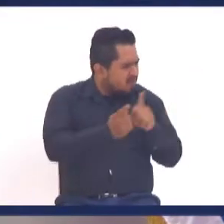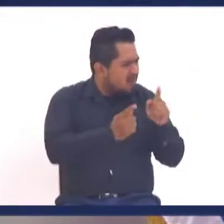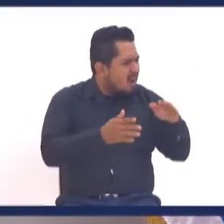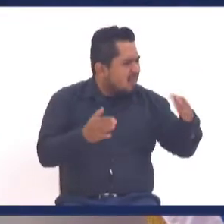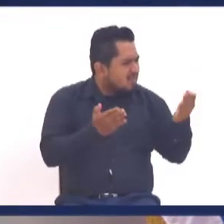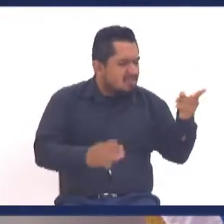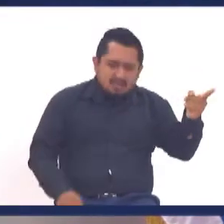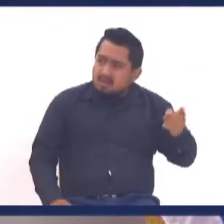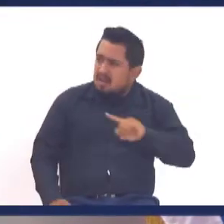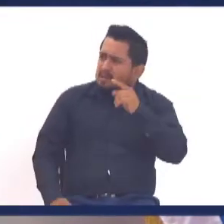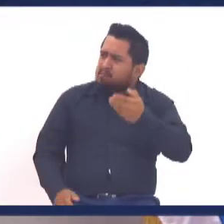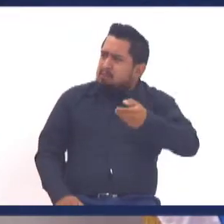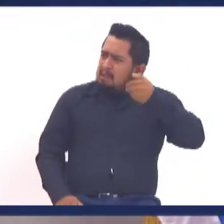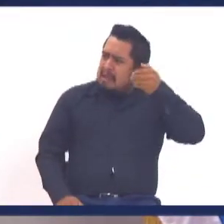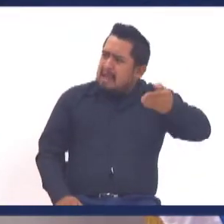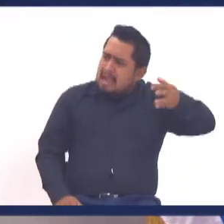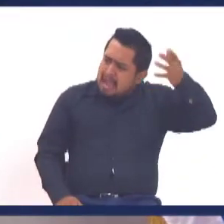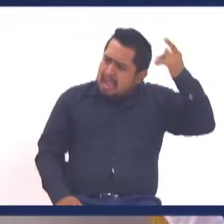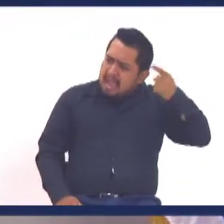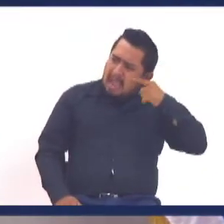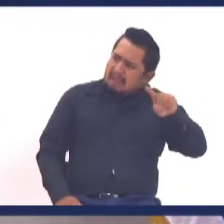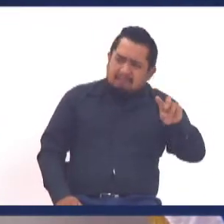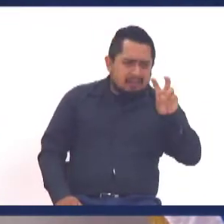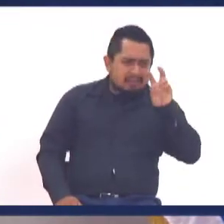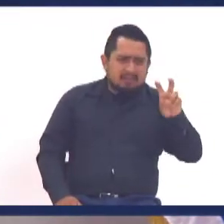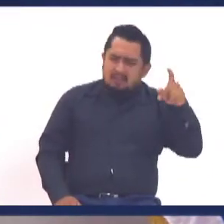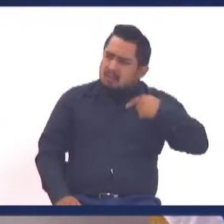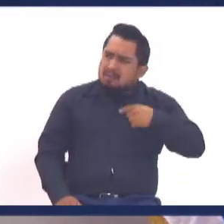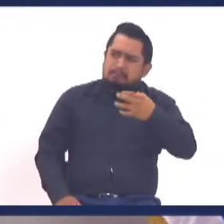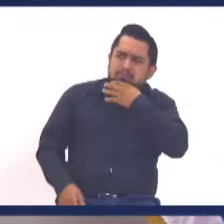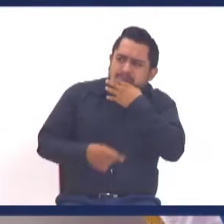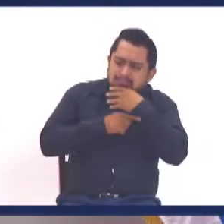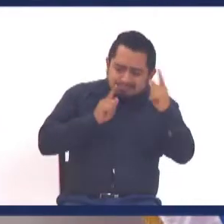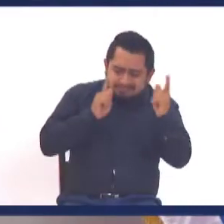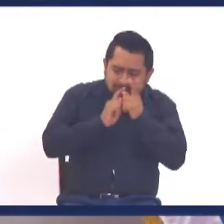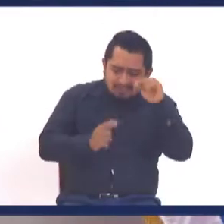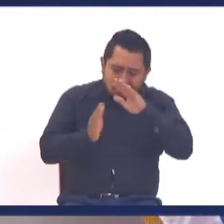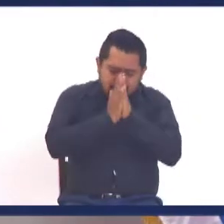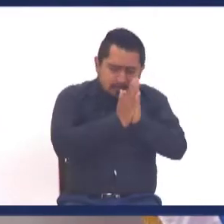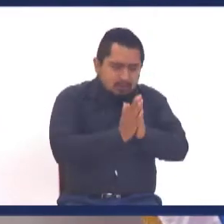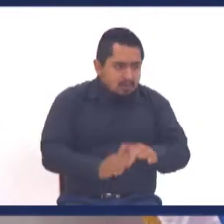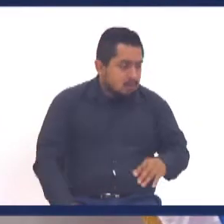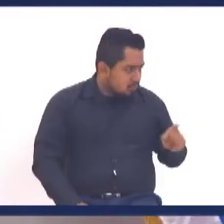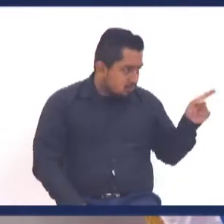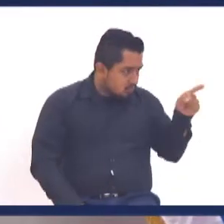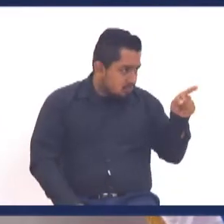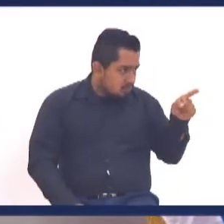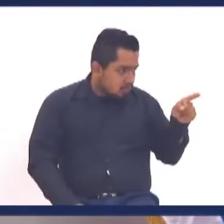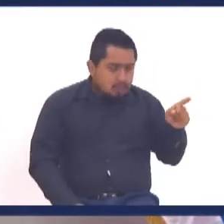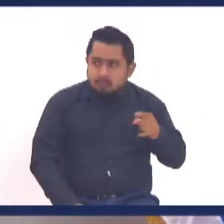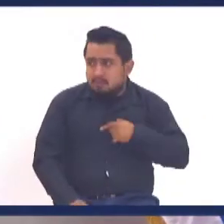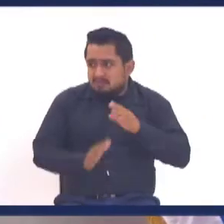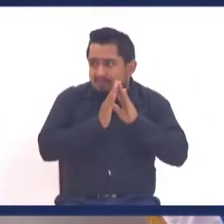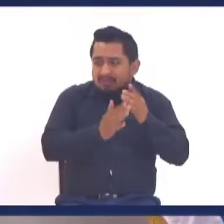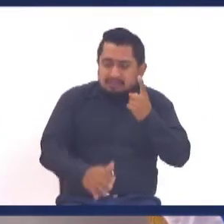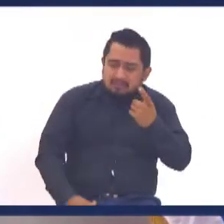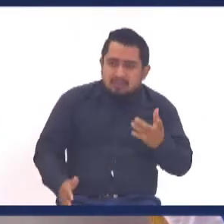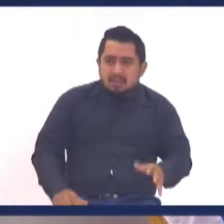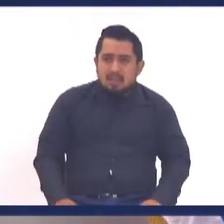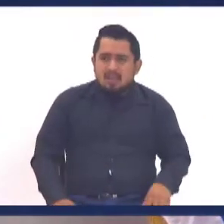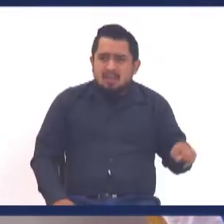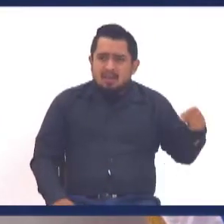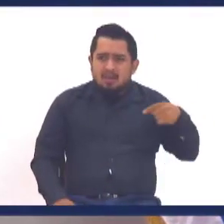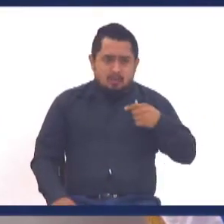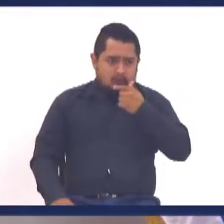papá no aquí tengo años de no verlo me dijo pero sabes a mí me cuesta pero lo puede ver si me dio me dice que ahora me